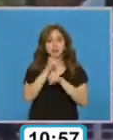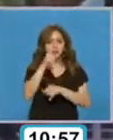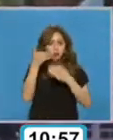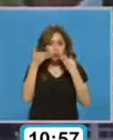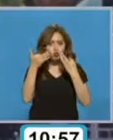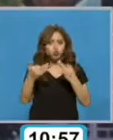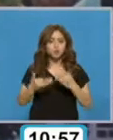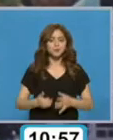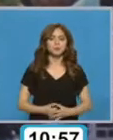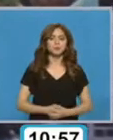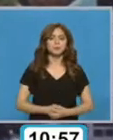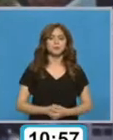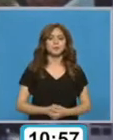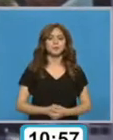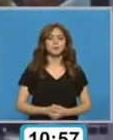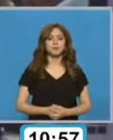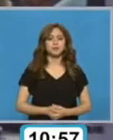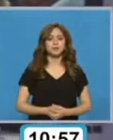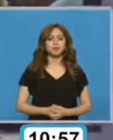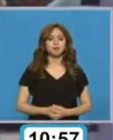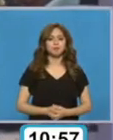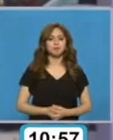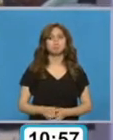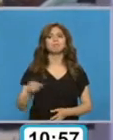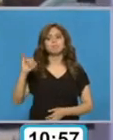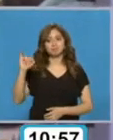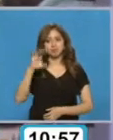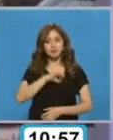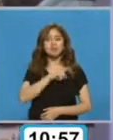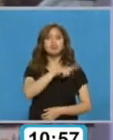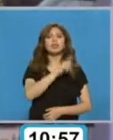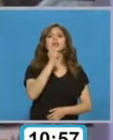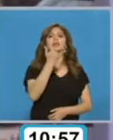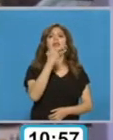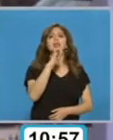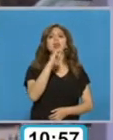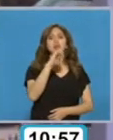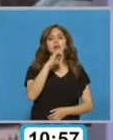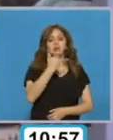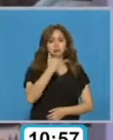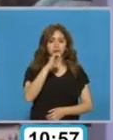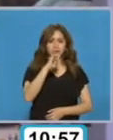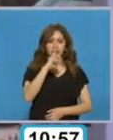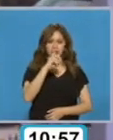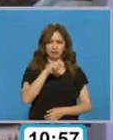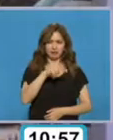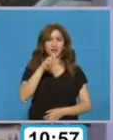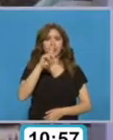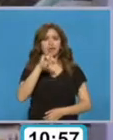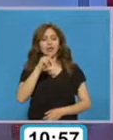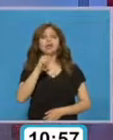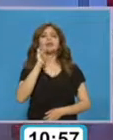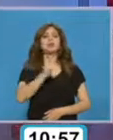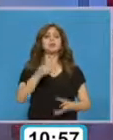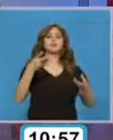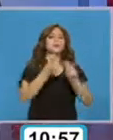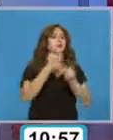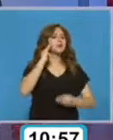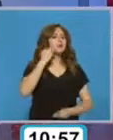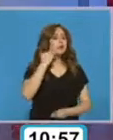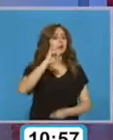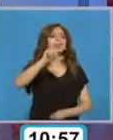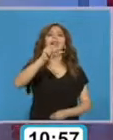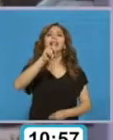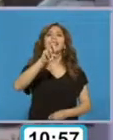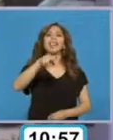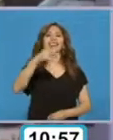sí. Les encanta. Y no se olviden de seguir a Jaden y Dylan en sus redes sociales. ¿Cuáles son? Que Cuéntenos. son Facebook Jaden y Dylan,